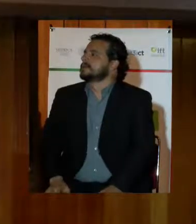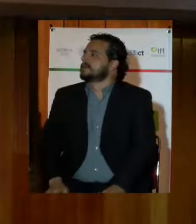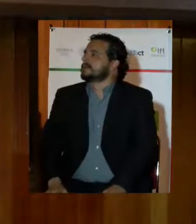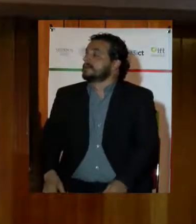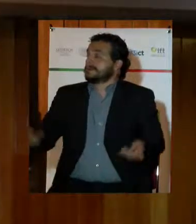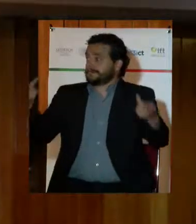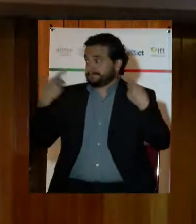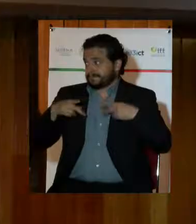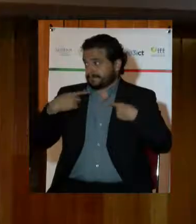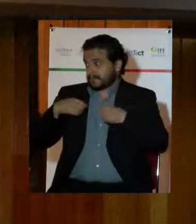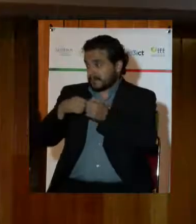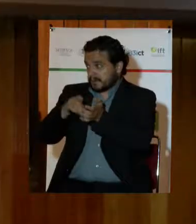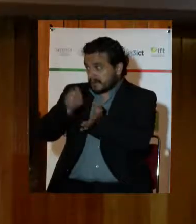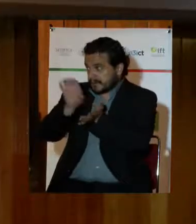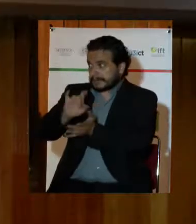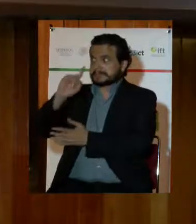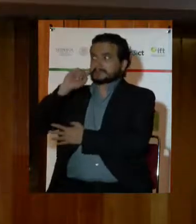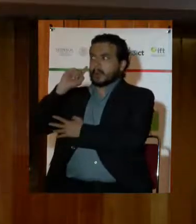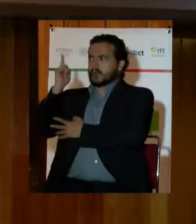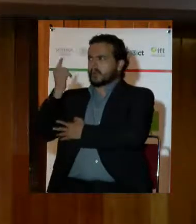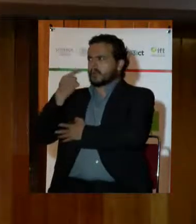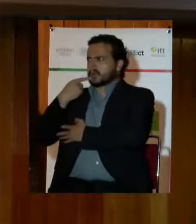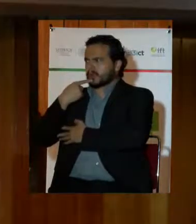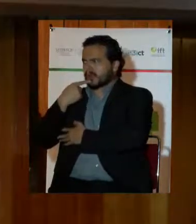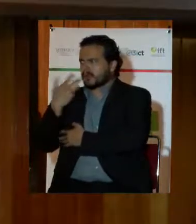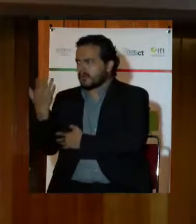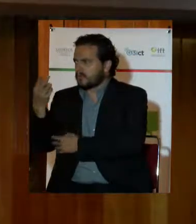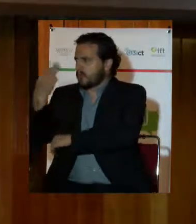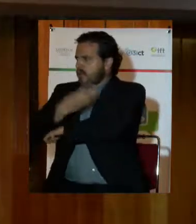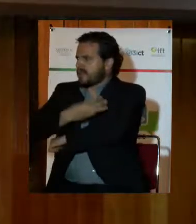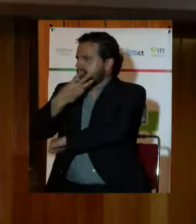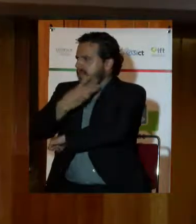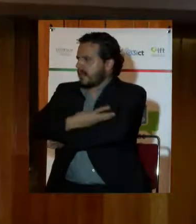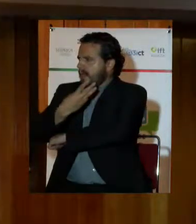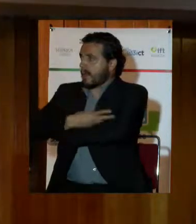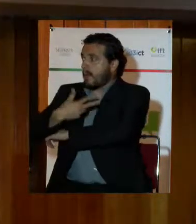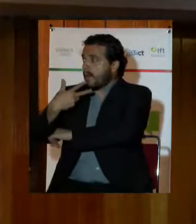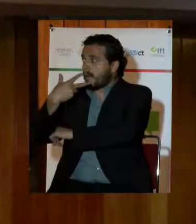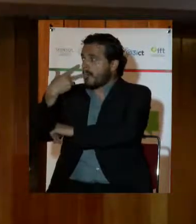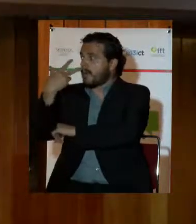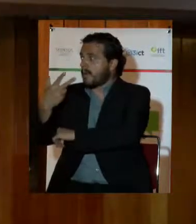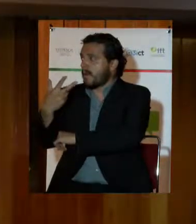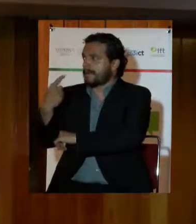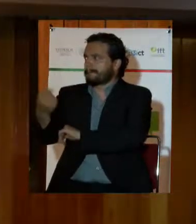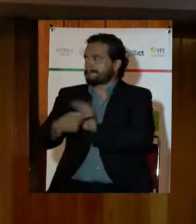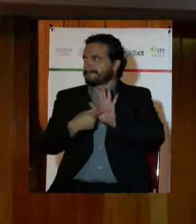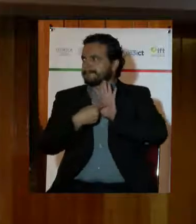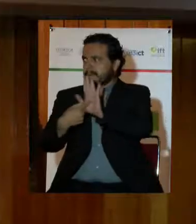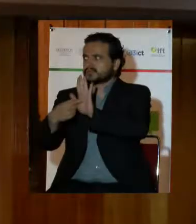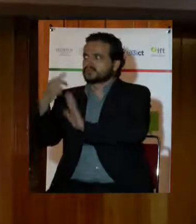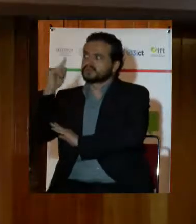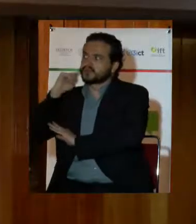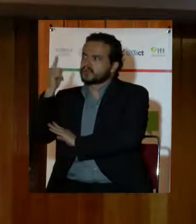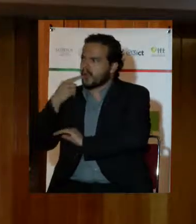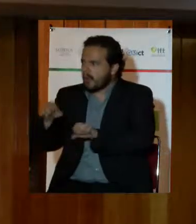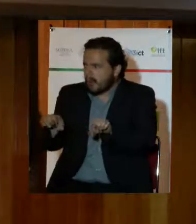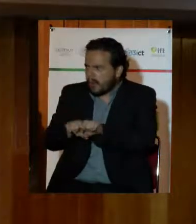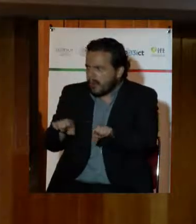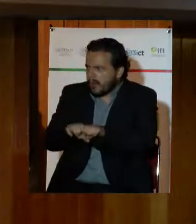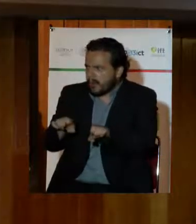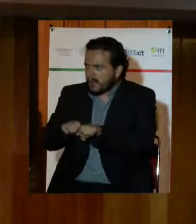auditiva, el sistema operativo Windows 8 ofrece varias ayudas, como son poder ajustar el volumen